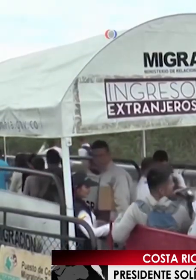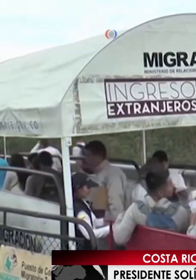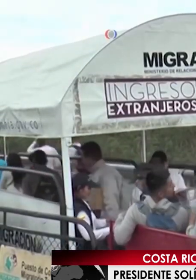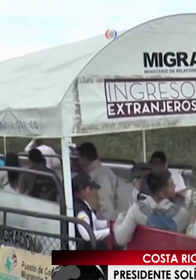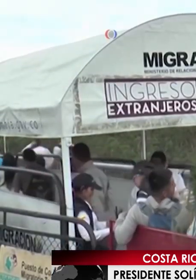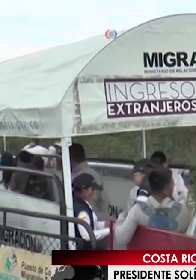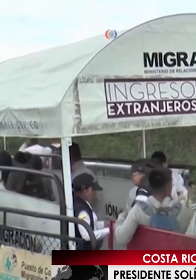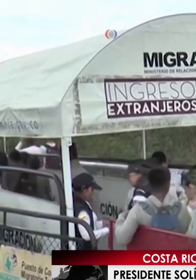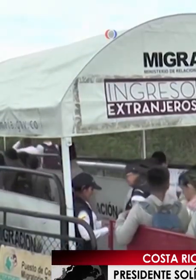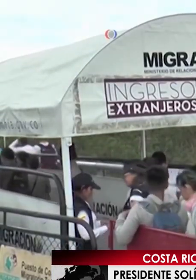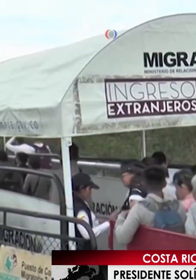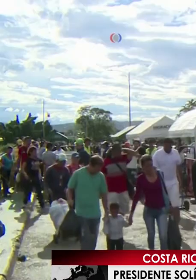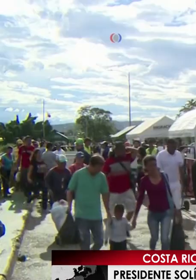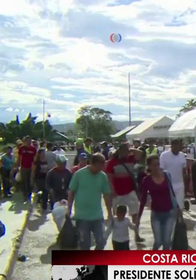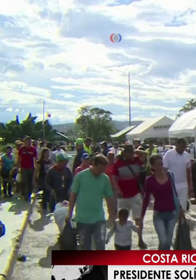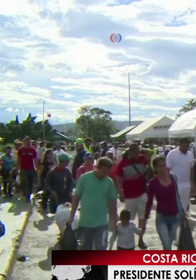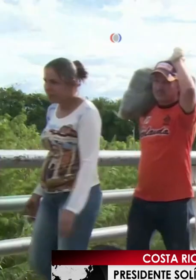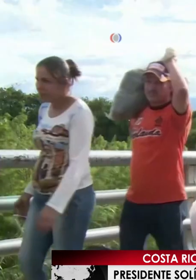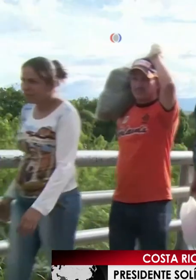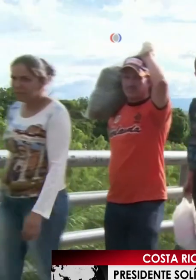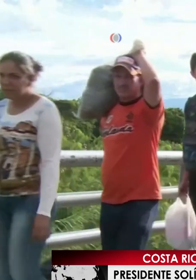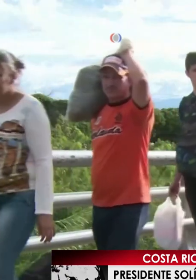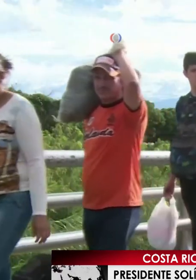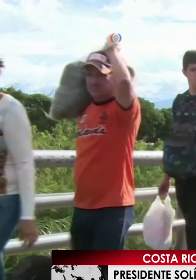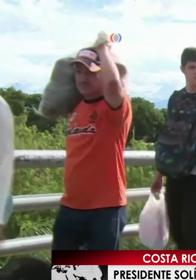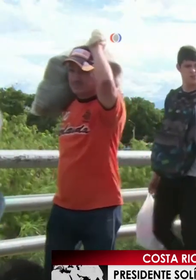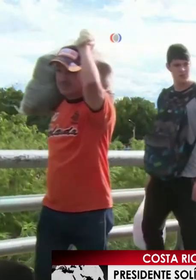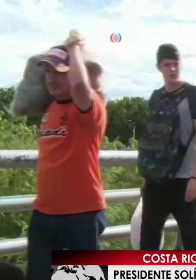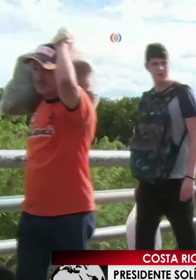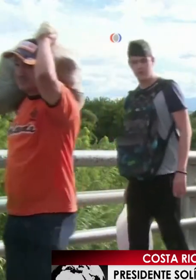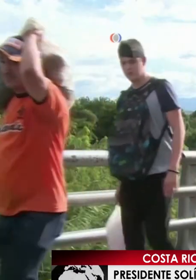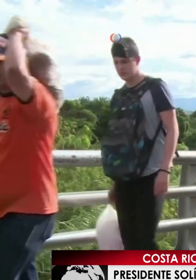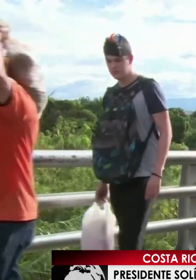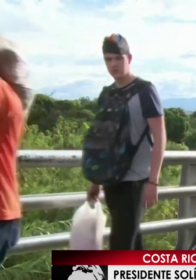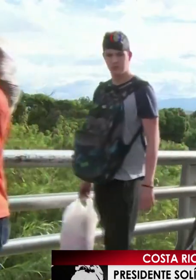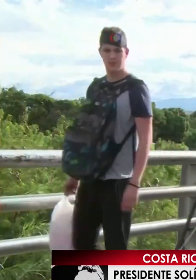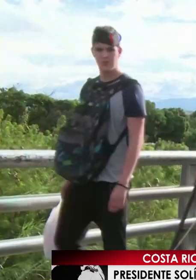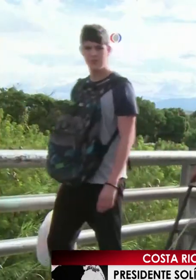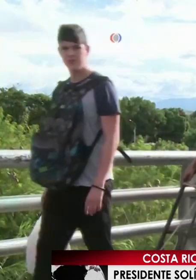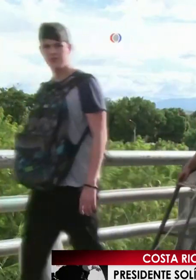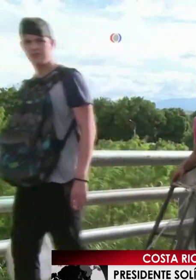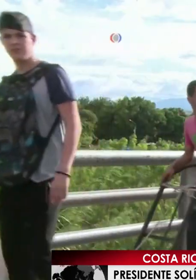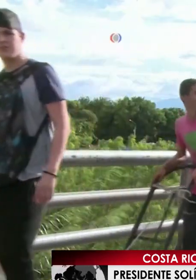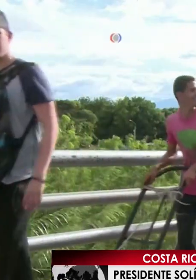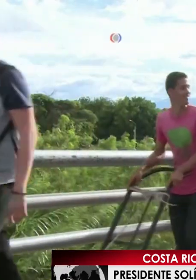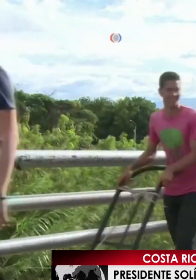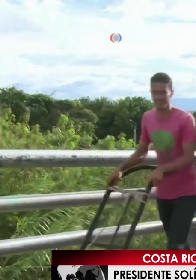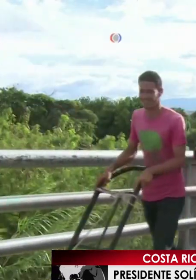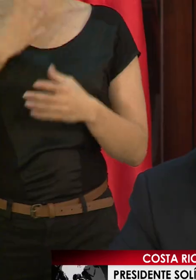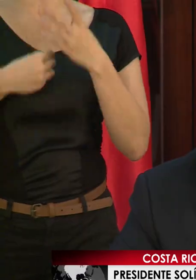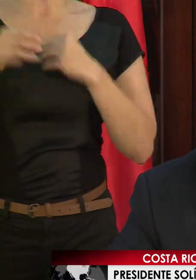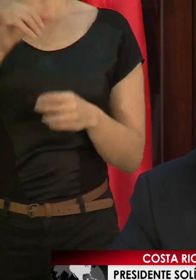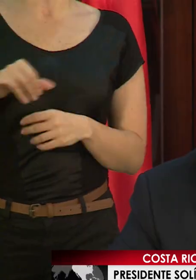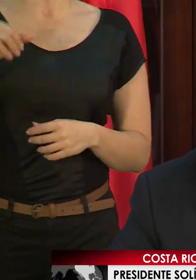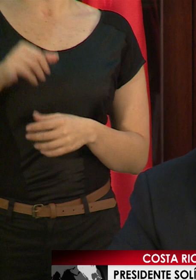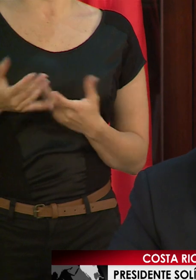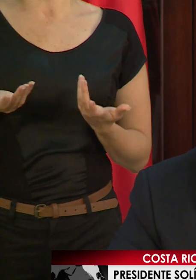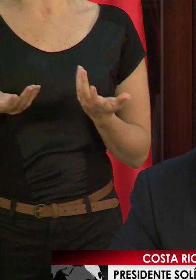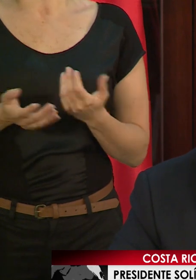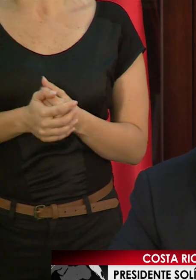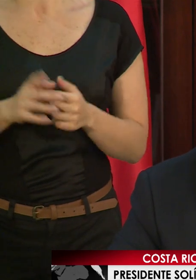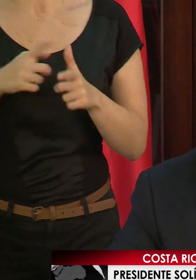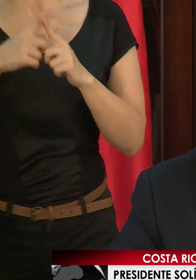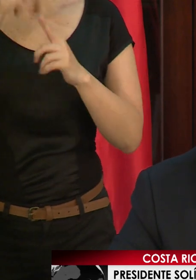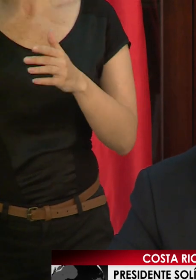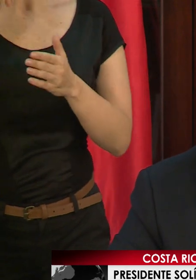sistema de educación pública, de salud y a la economía de un país, no recibirlos para que entonces sigan sufriendo las mismas penas que sufren en su país. Entonces, en ese